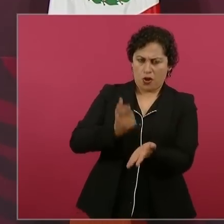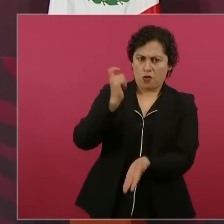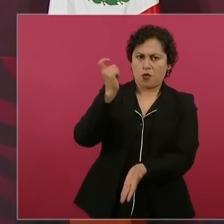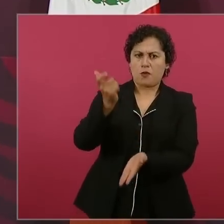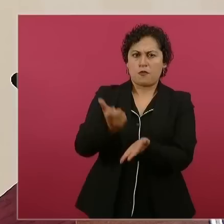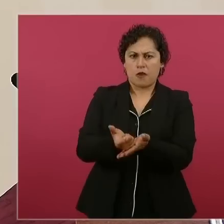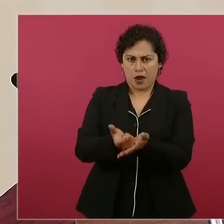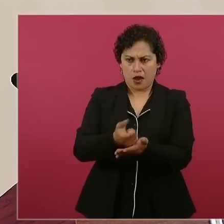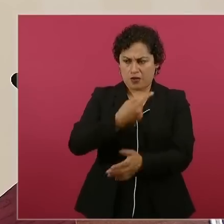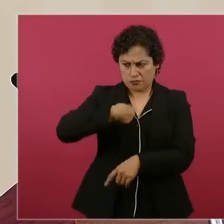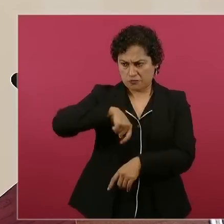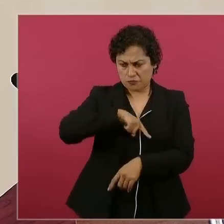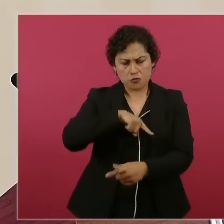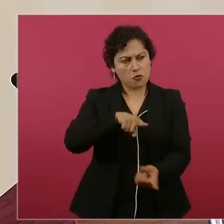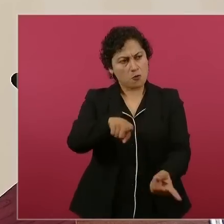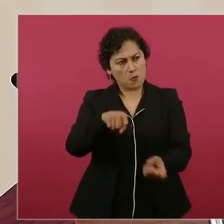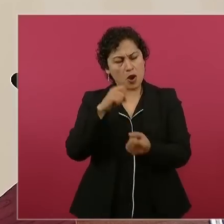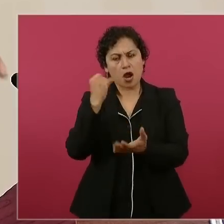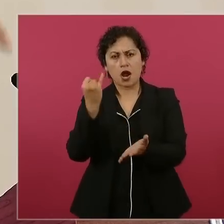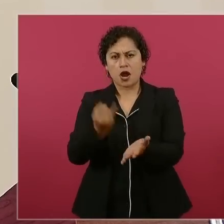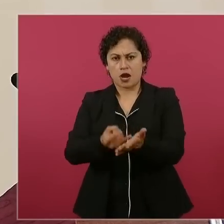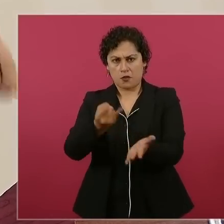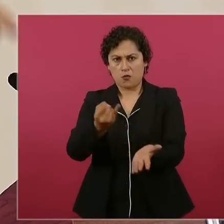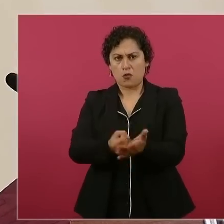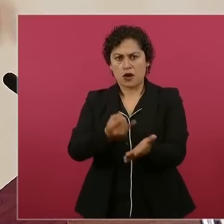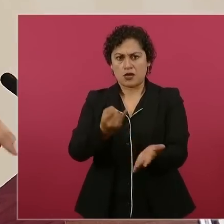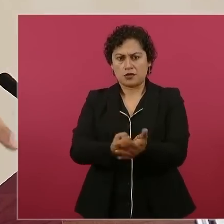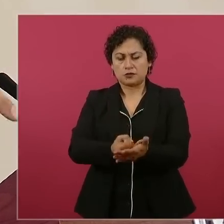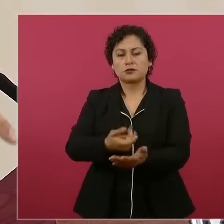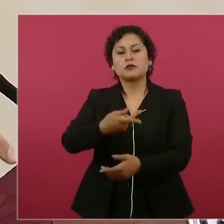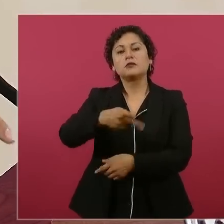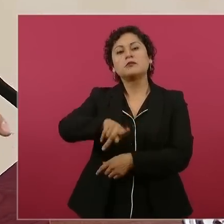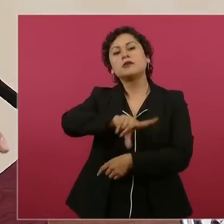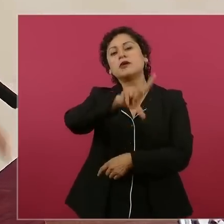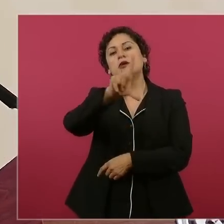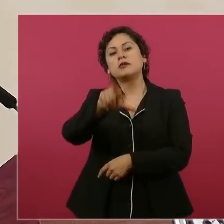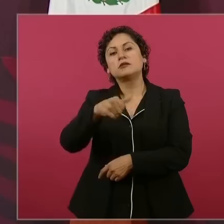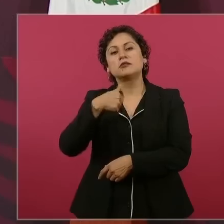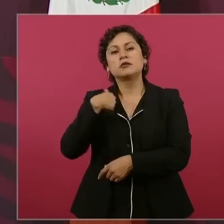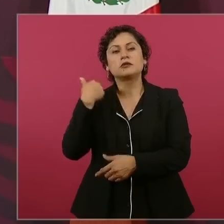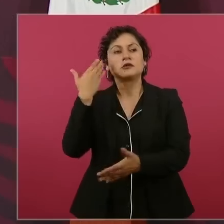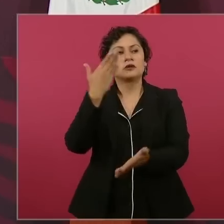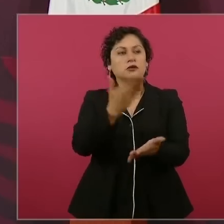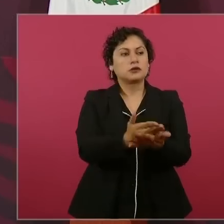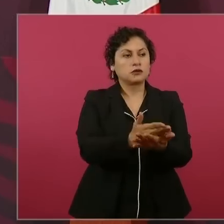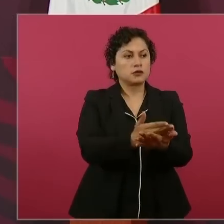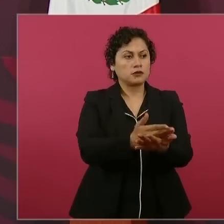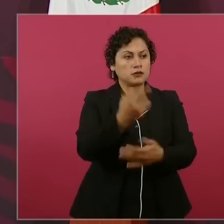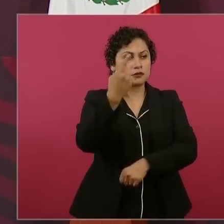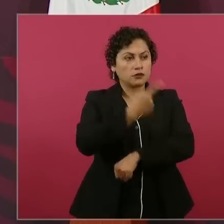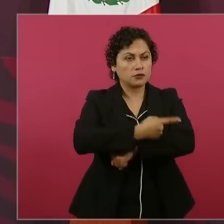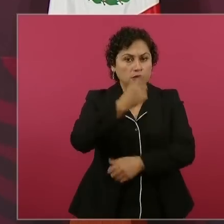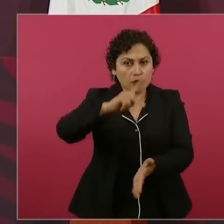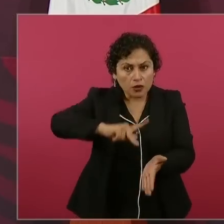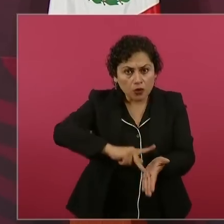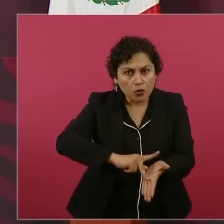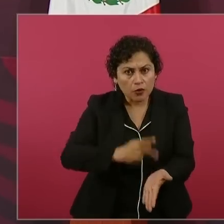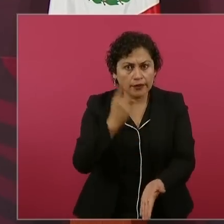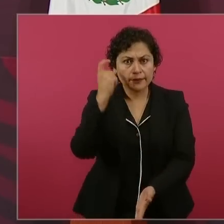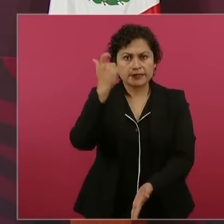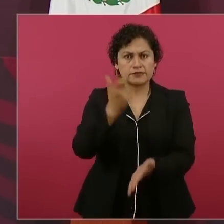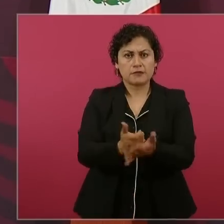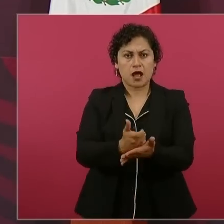y que además, cuando uno necesita un servicio, tenga que volver a pagar?